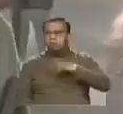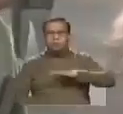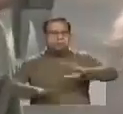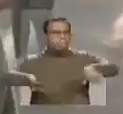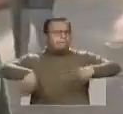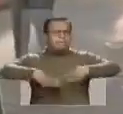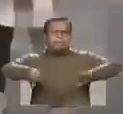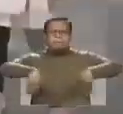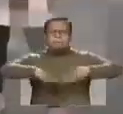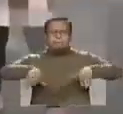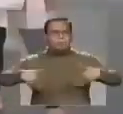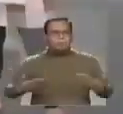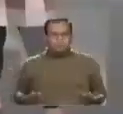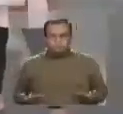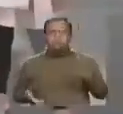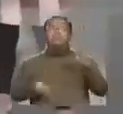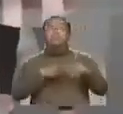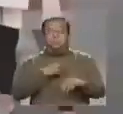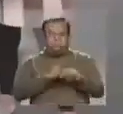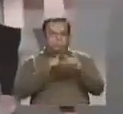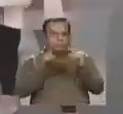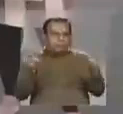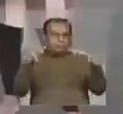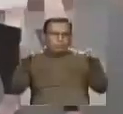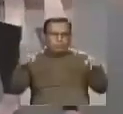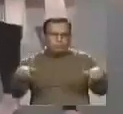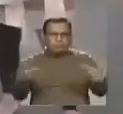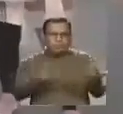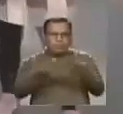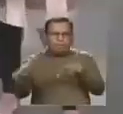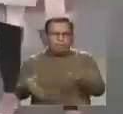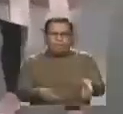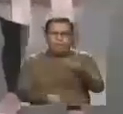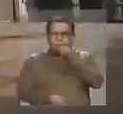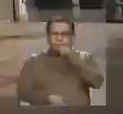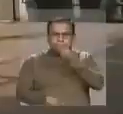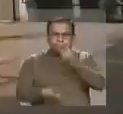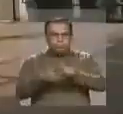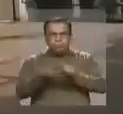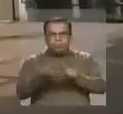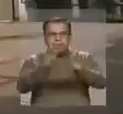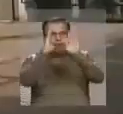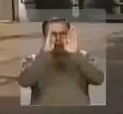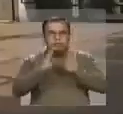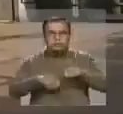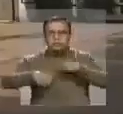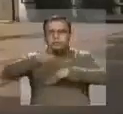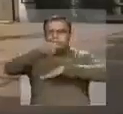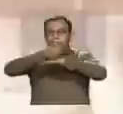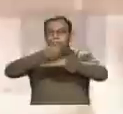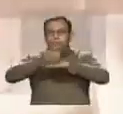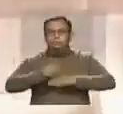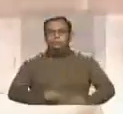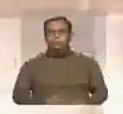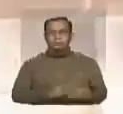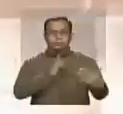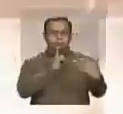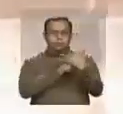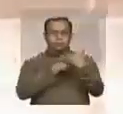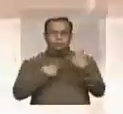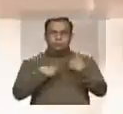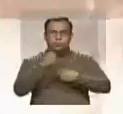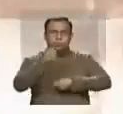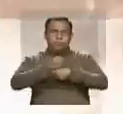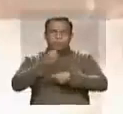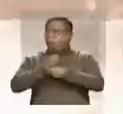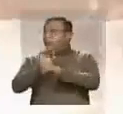trabajó absolutamente nadie. También reclaman que no están recibiendo el plan de alimentación escolar y que no hay atención de las directivas. Me vi afectada porque tuve que retirarme